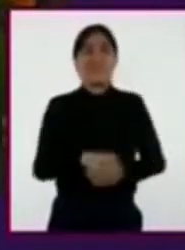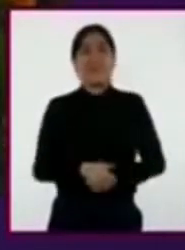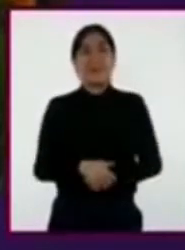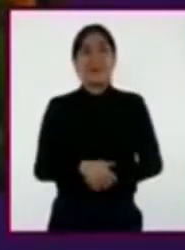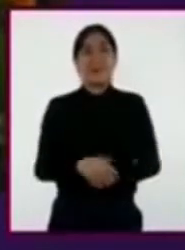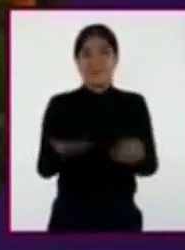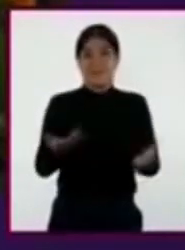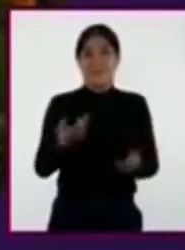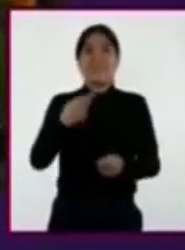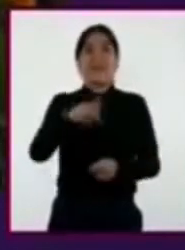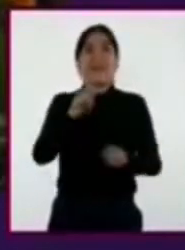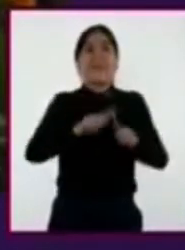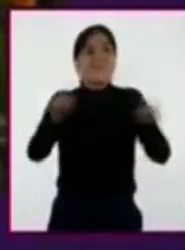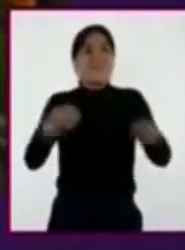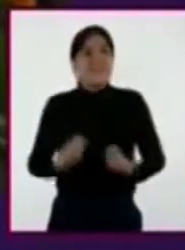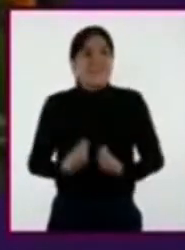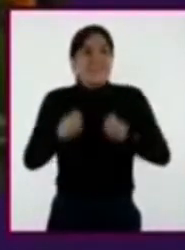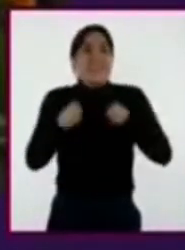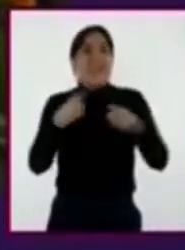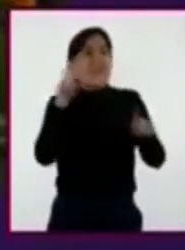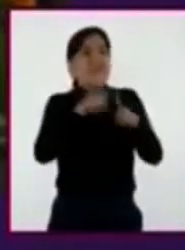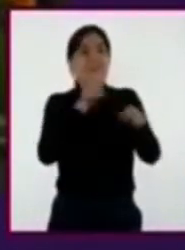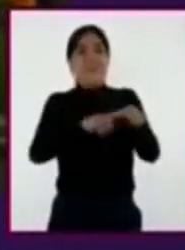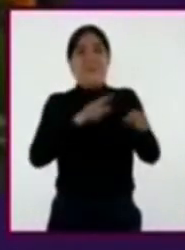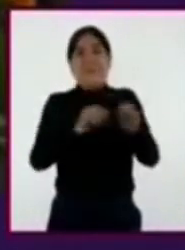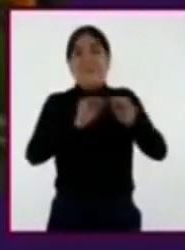es la vida, ¿no?